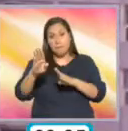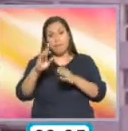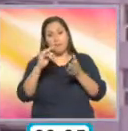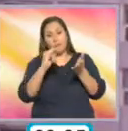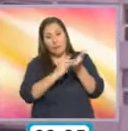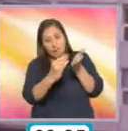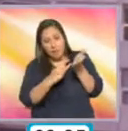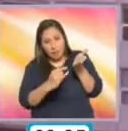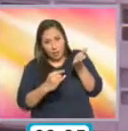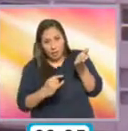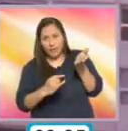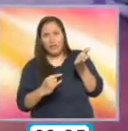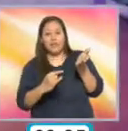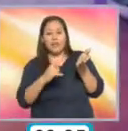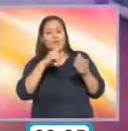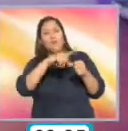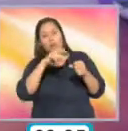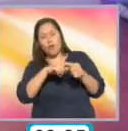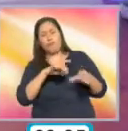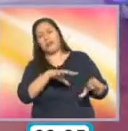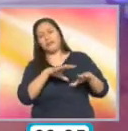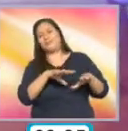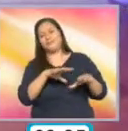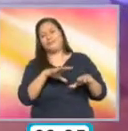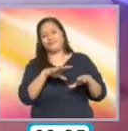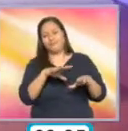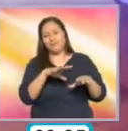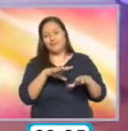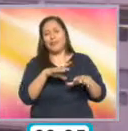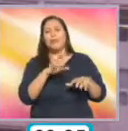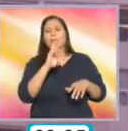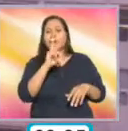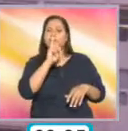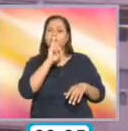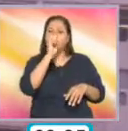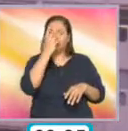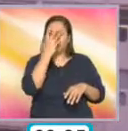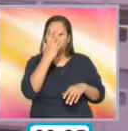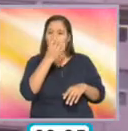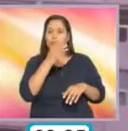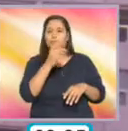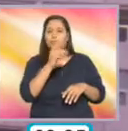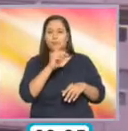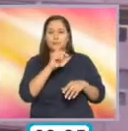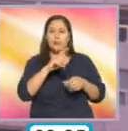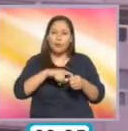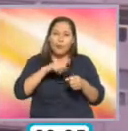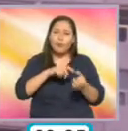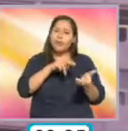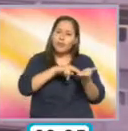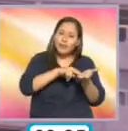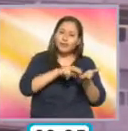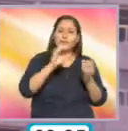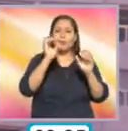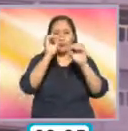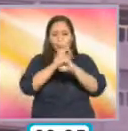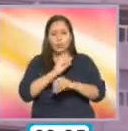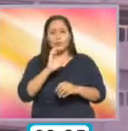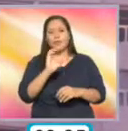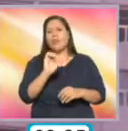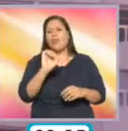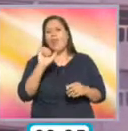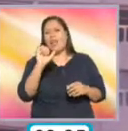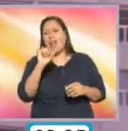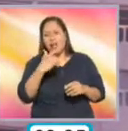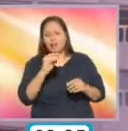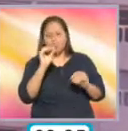No, como claro. importante, ¿no? Con flores y así, sino que algo mucho más sobrio. Que sí estoy en a lo mejor como algo creativo,